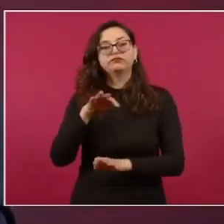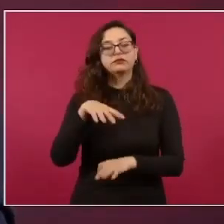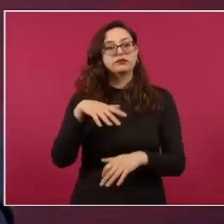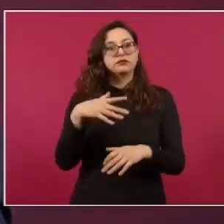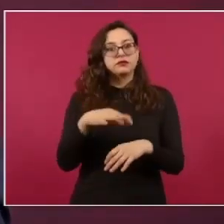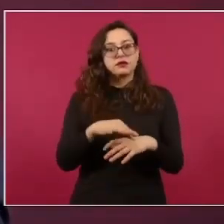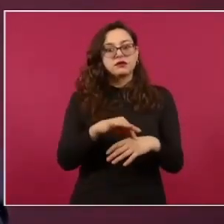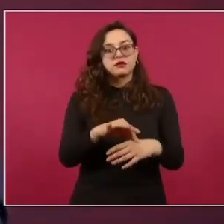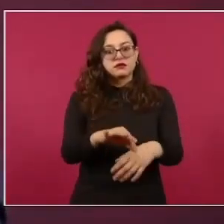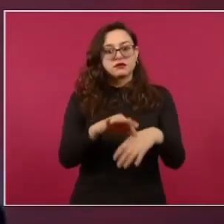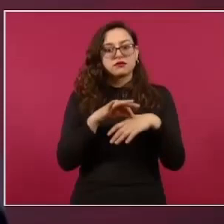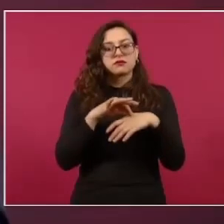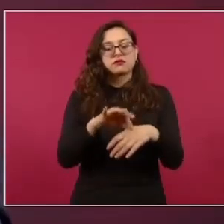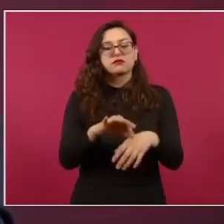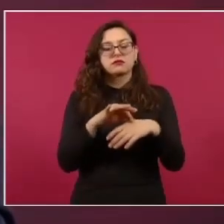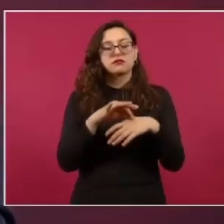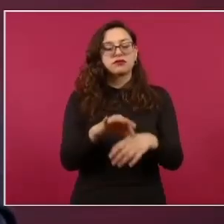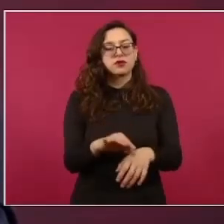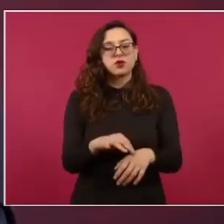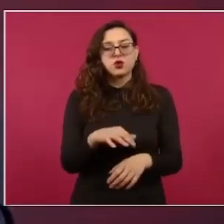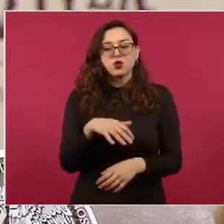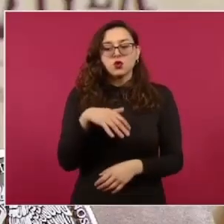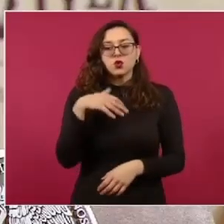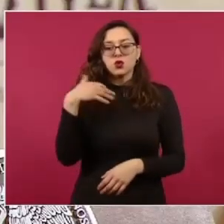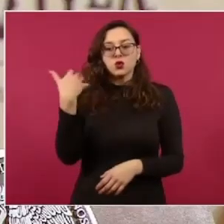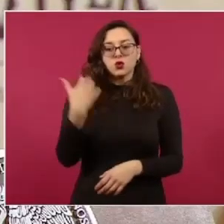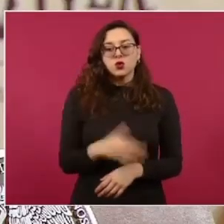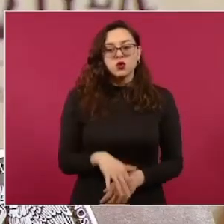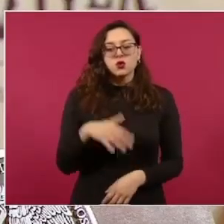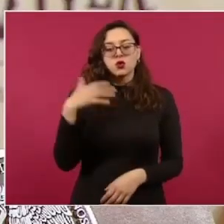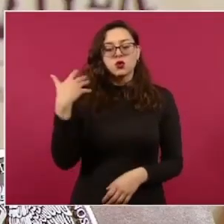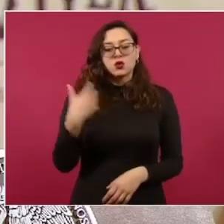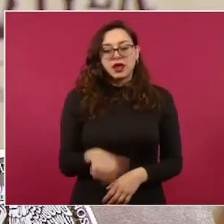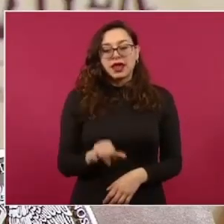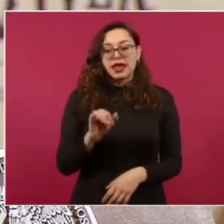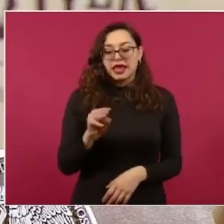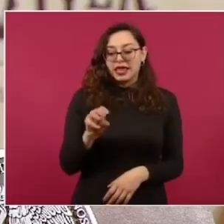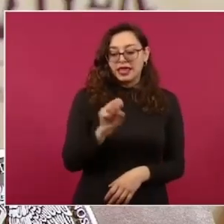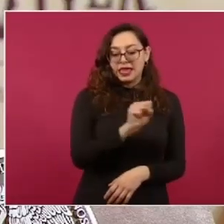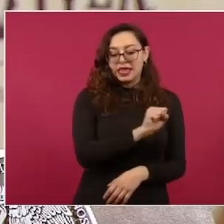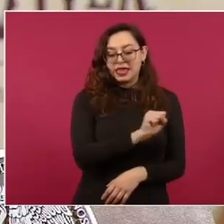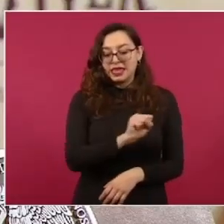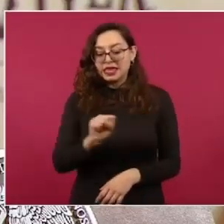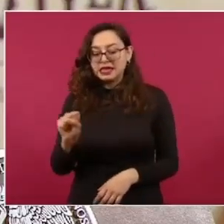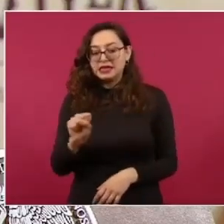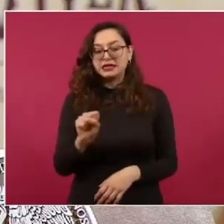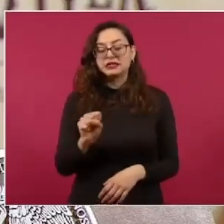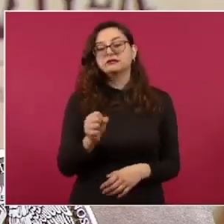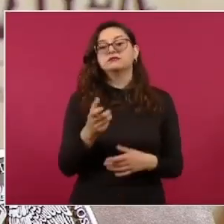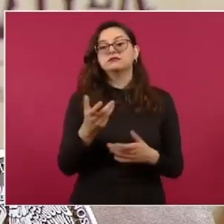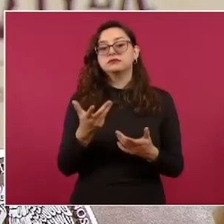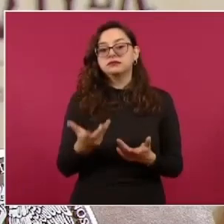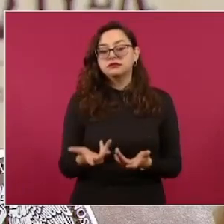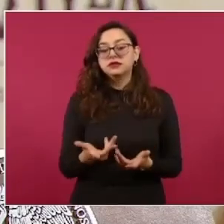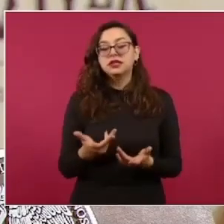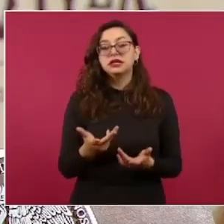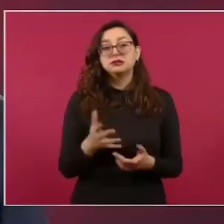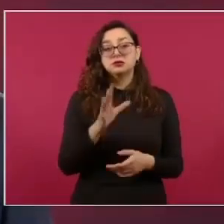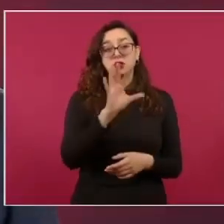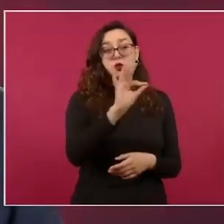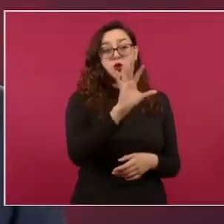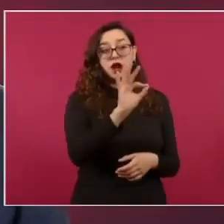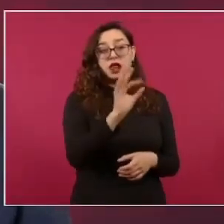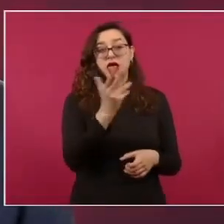realidad, máxime si se piensa que el IMSS inició subrogando la atención médica en 40